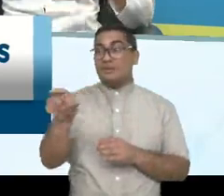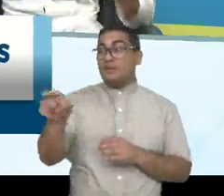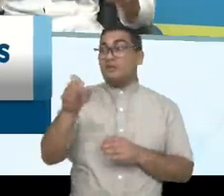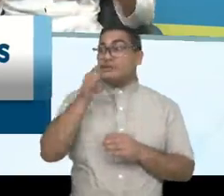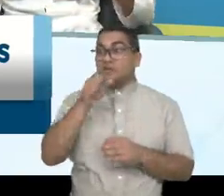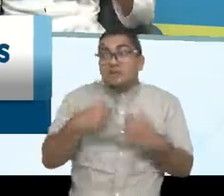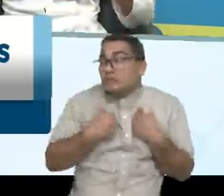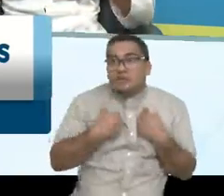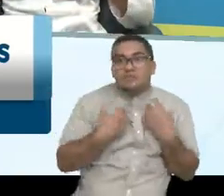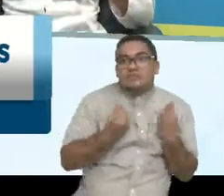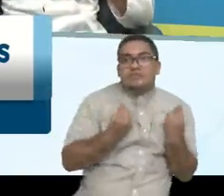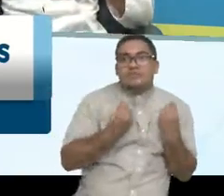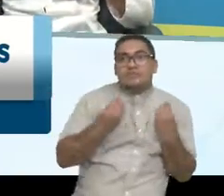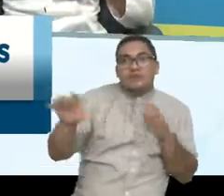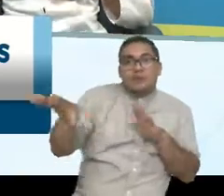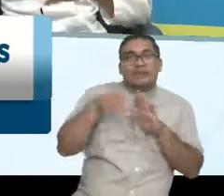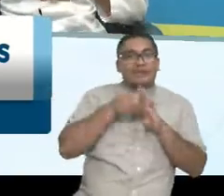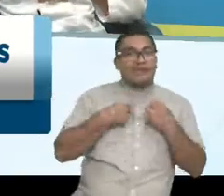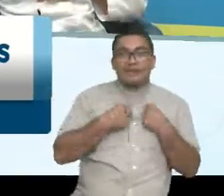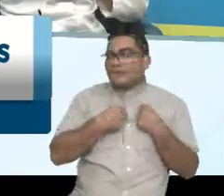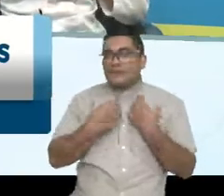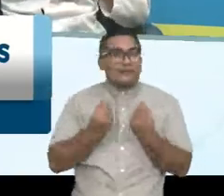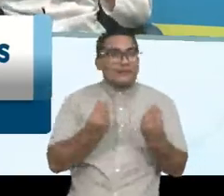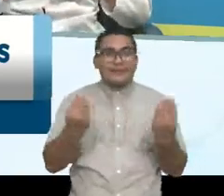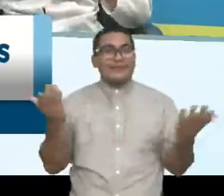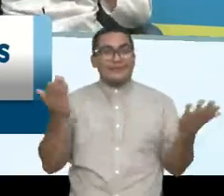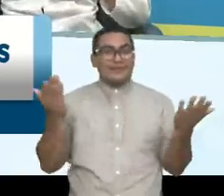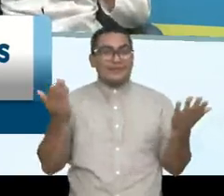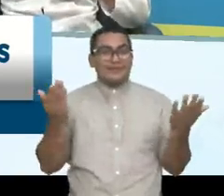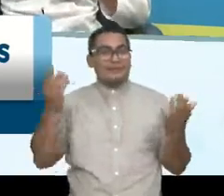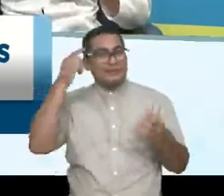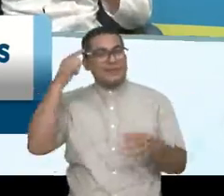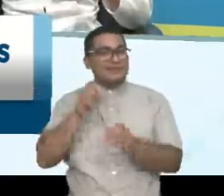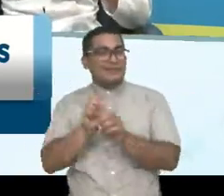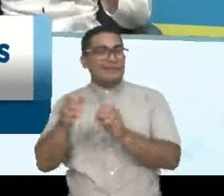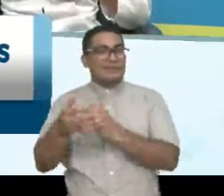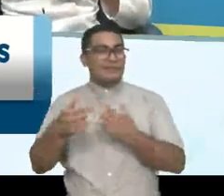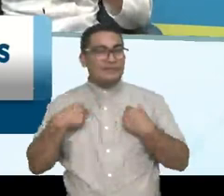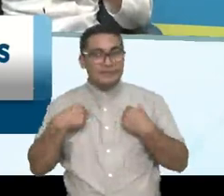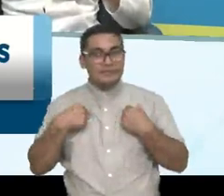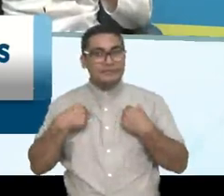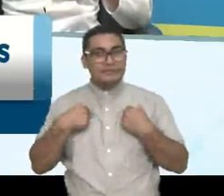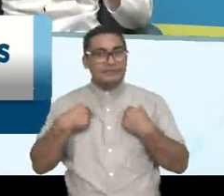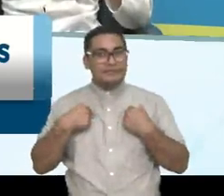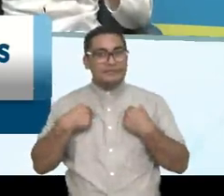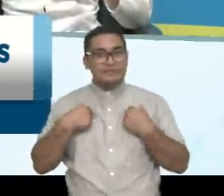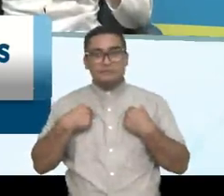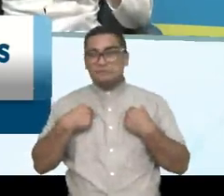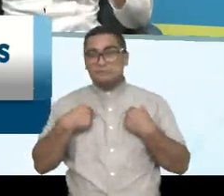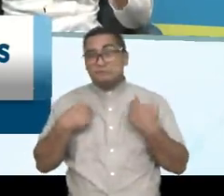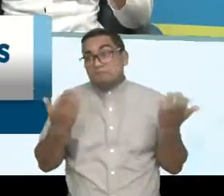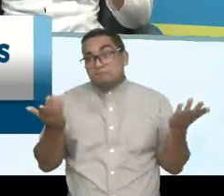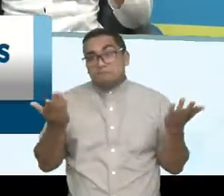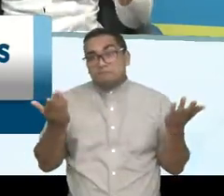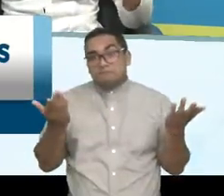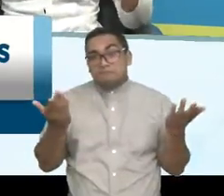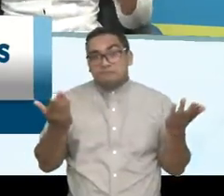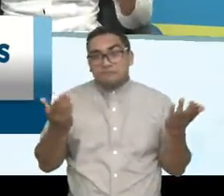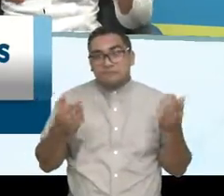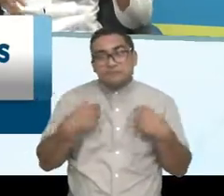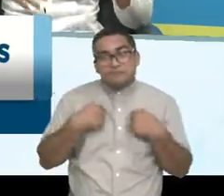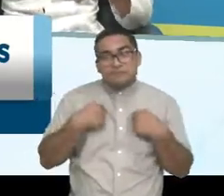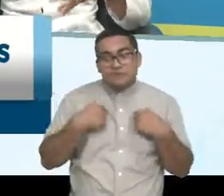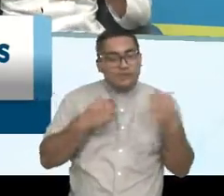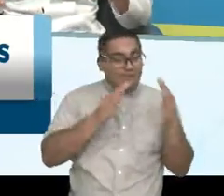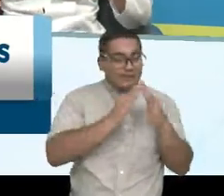estornudar, entonces siento que puede ser que está contaminado, está contagiado, perdón, y entonces llego inmediatamente